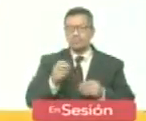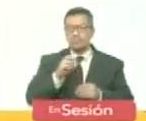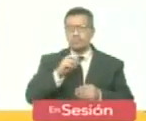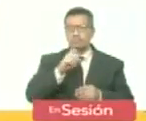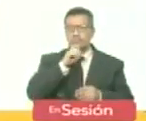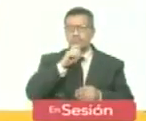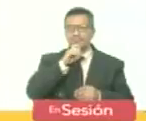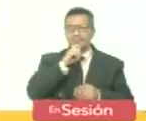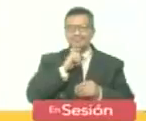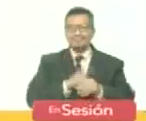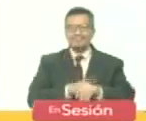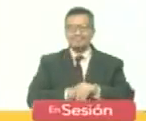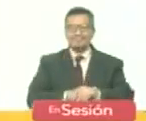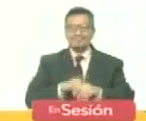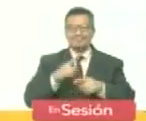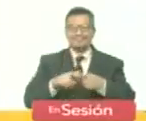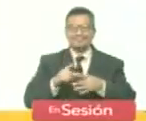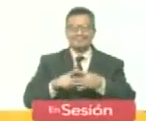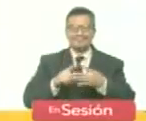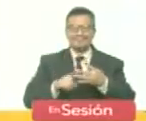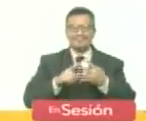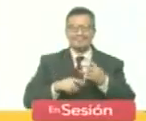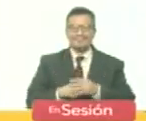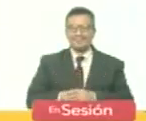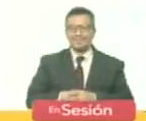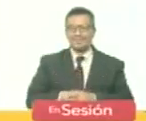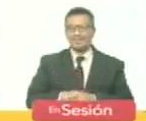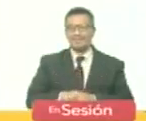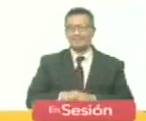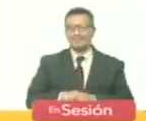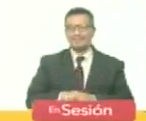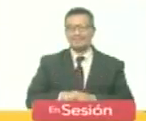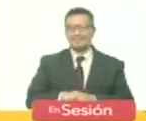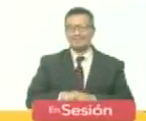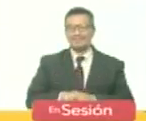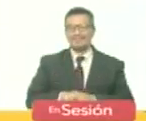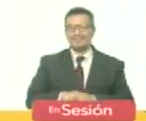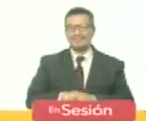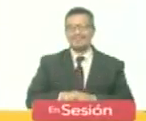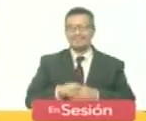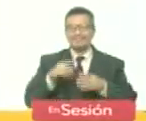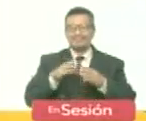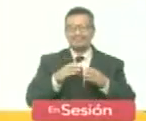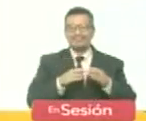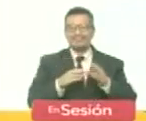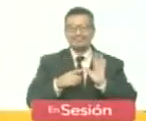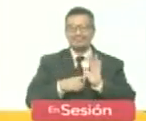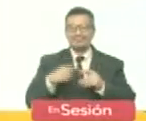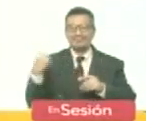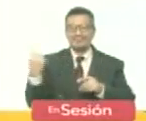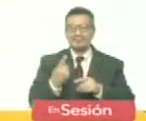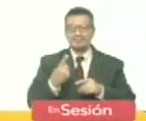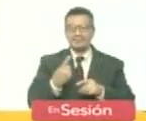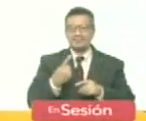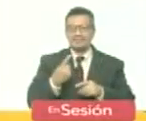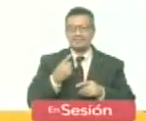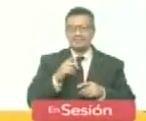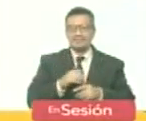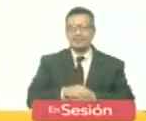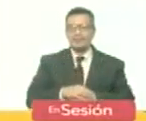discernir entre unos y otros. Y cuando nos referimos a viudas de